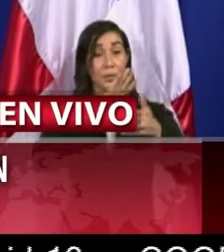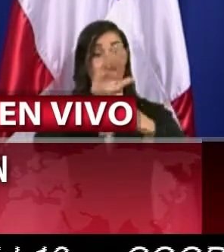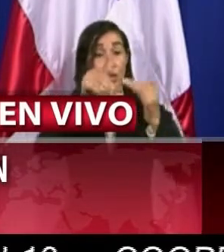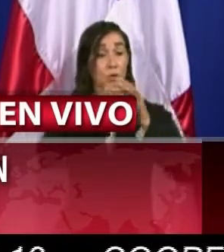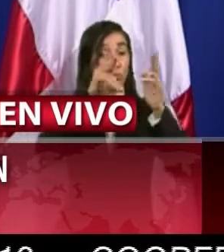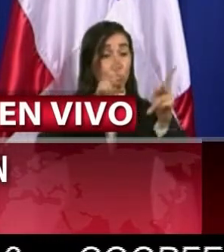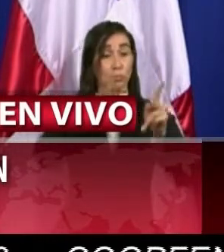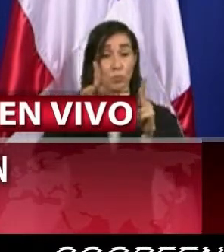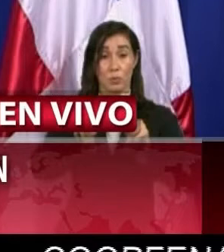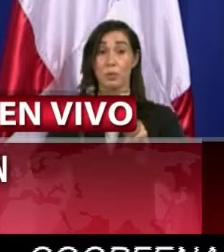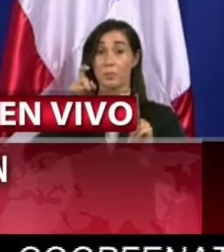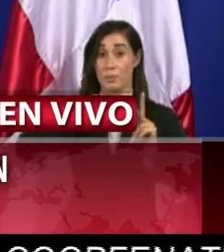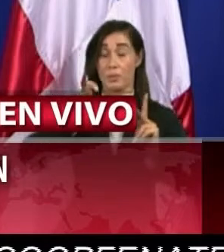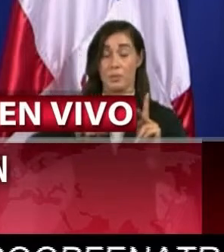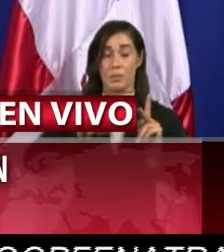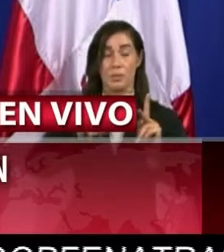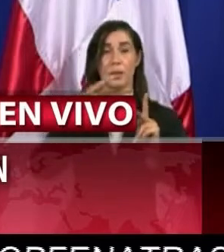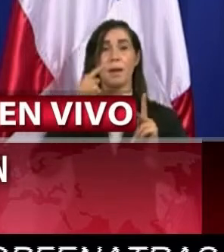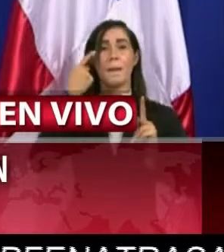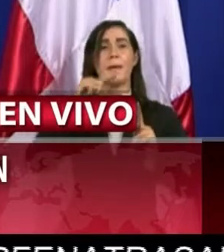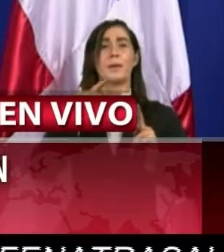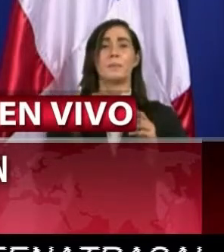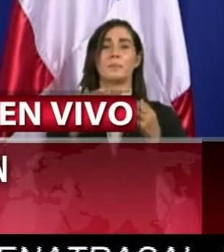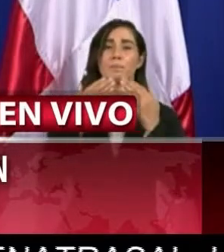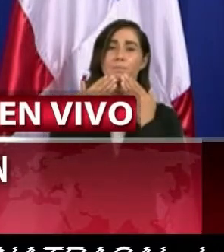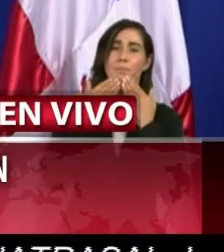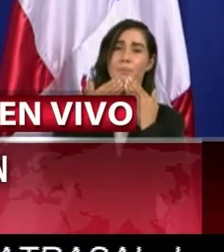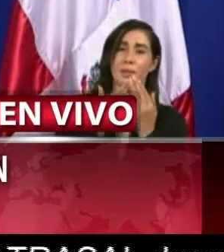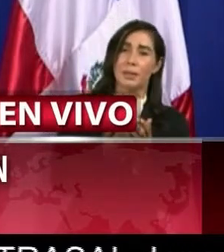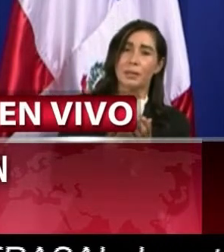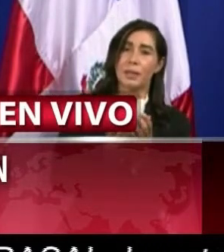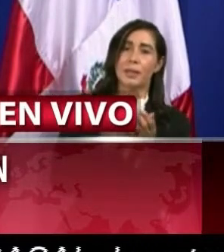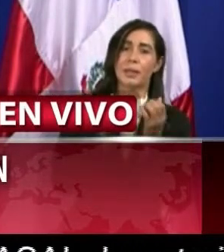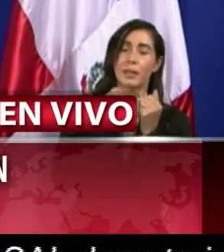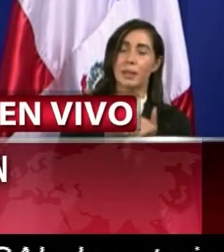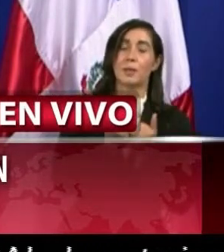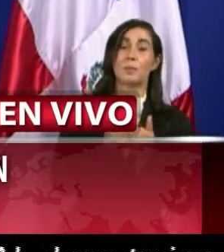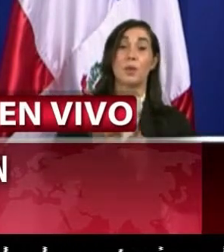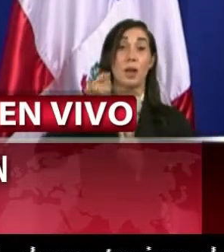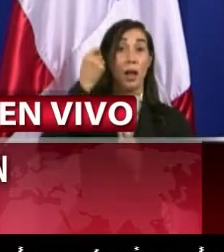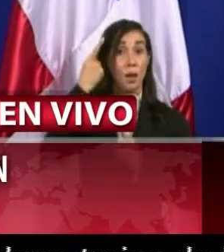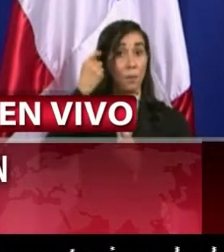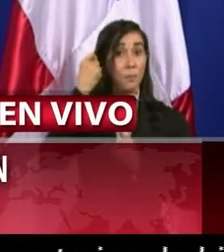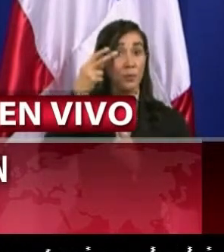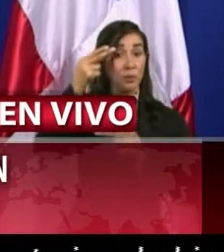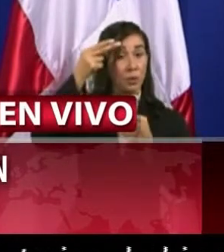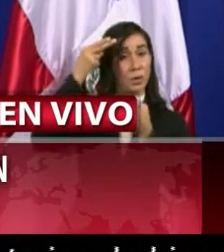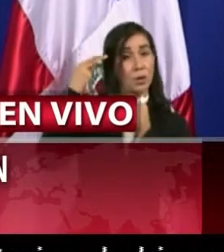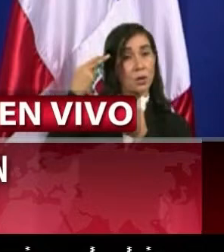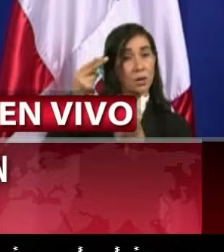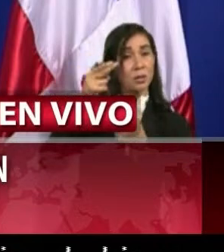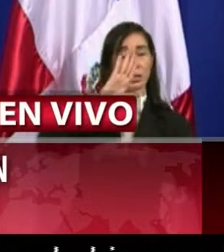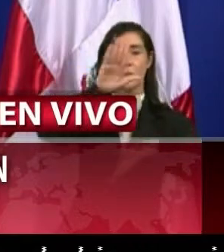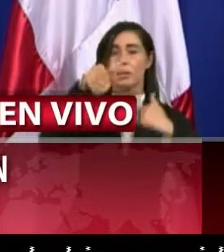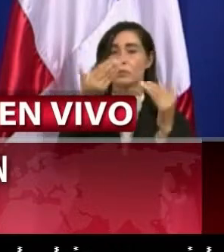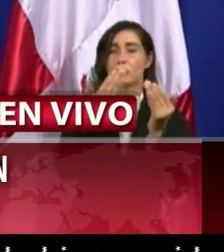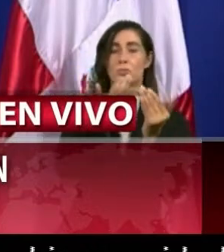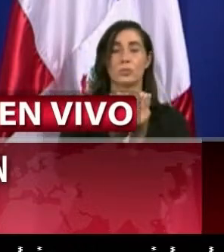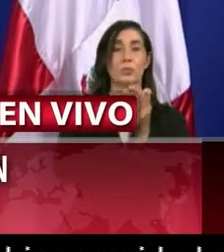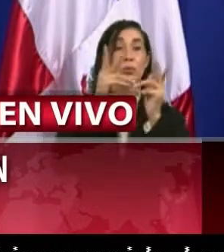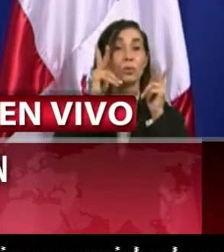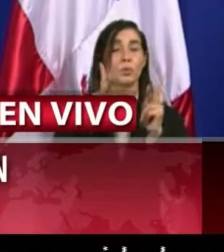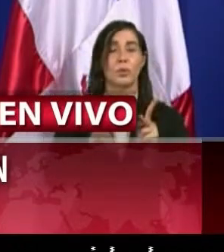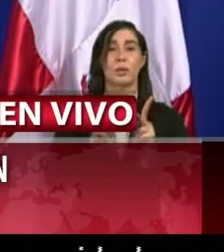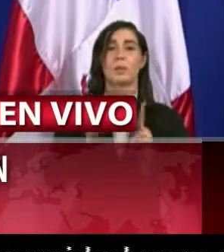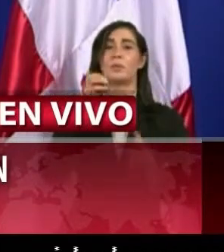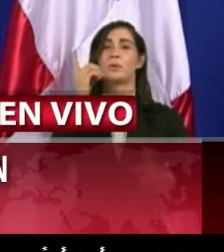si fuera necesario, pero agradecemos la comprensión y la honestidad de todos, de